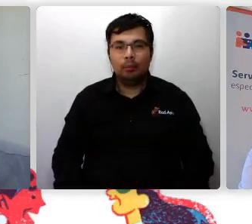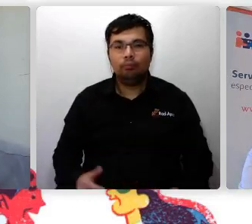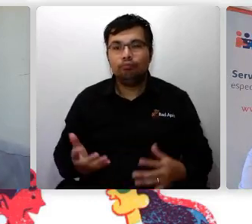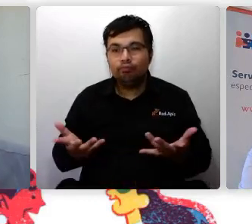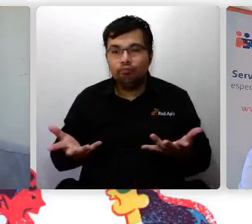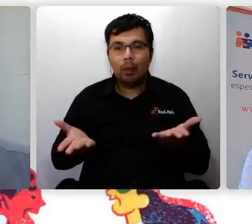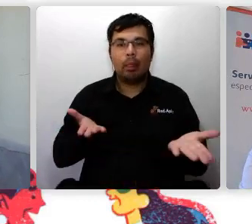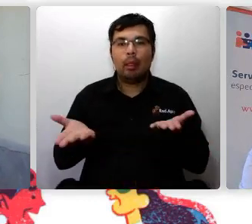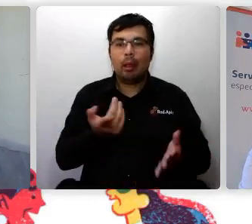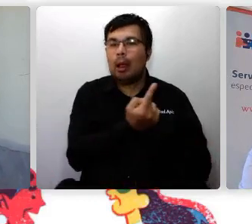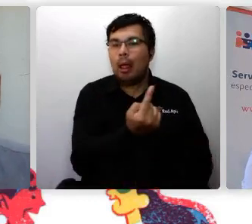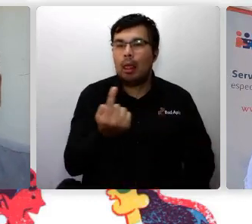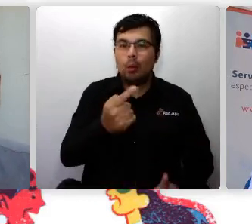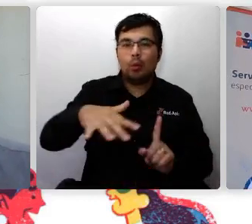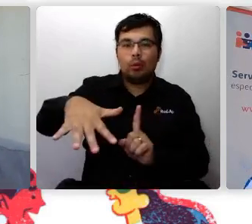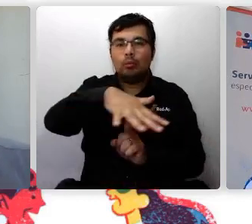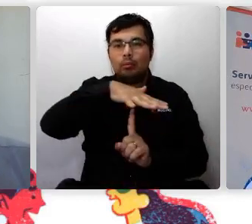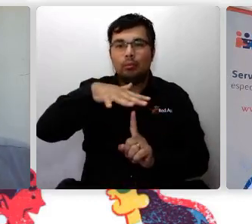de cada caso.